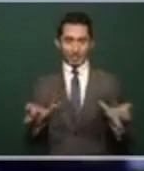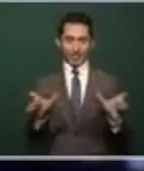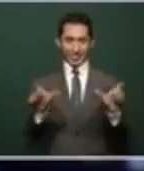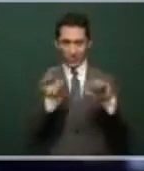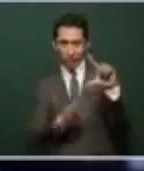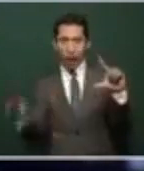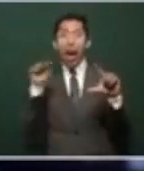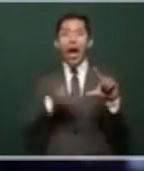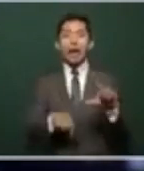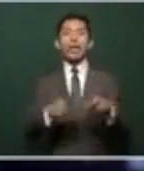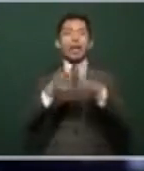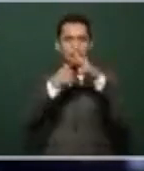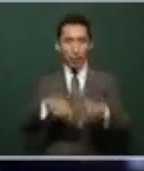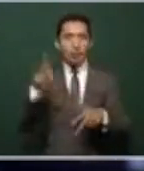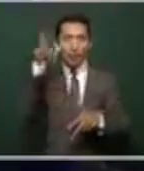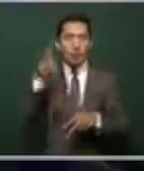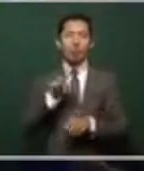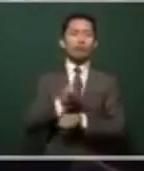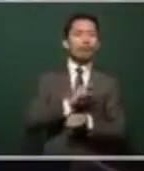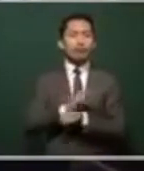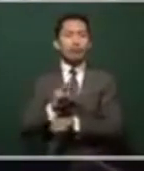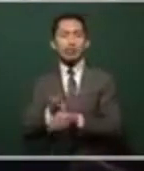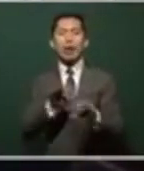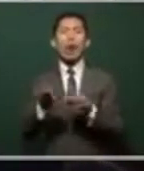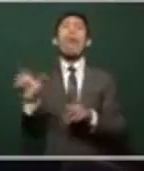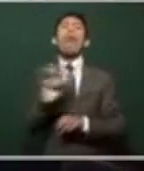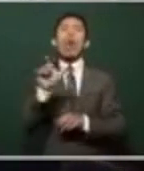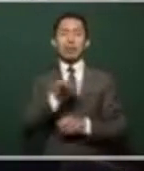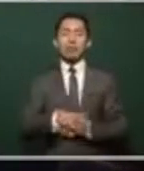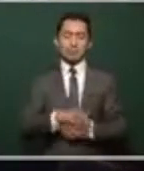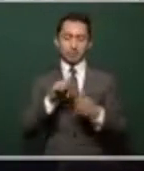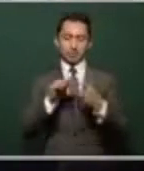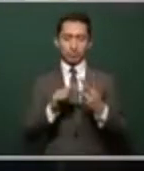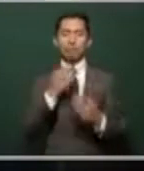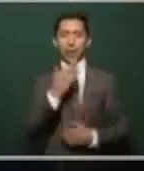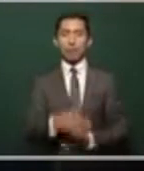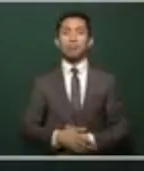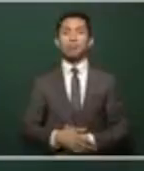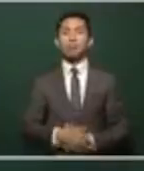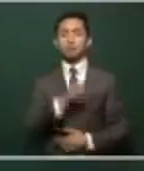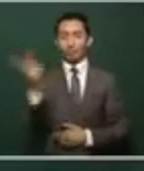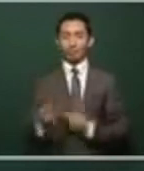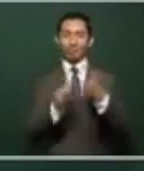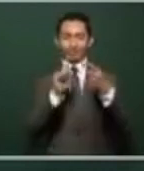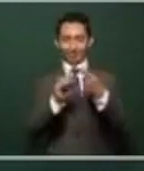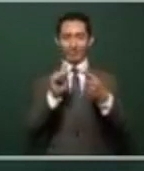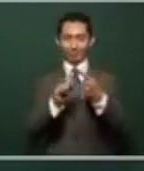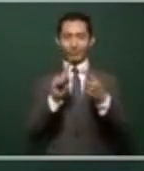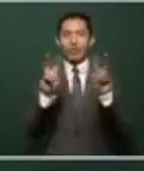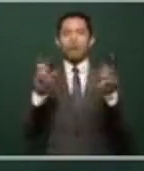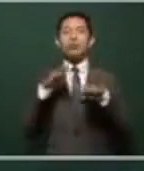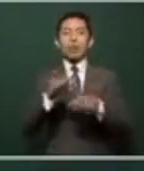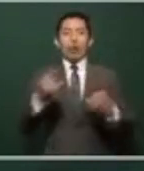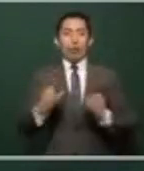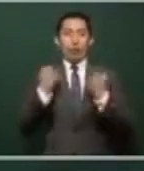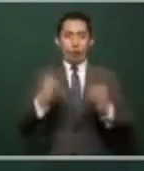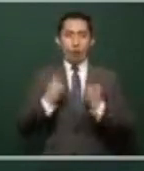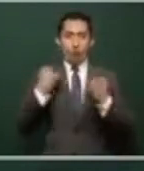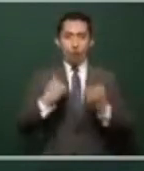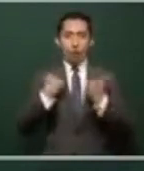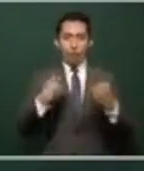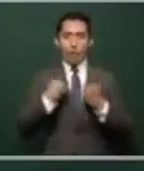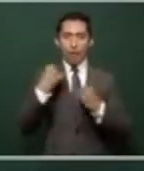estado de Hidalgo, presidente? Bueno, en el caso de los jóvenes desaparecidos de Ayotzinapa, hay una